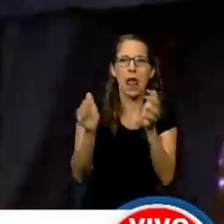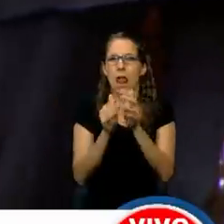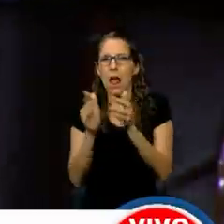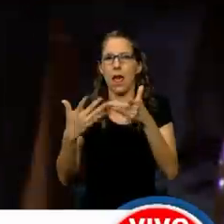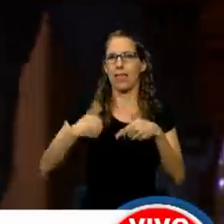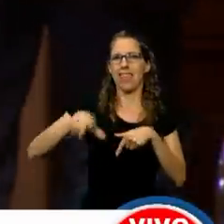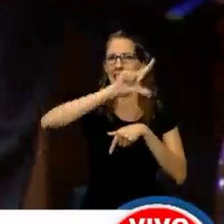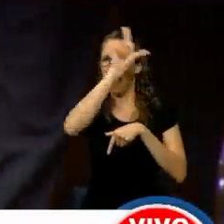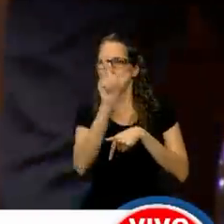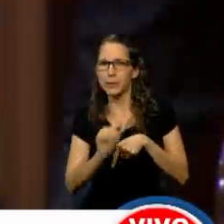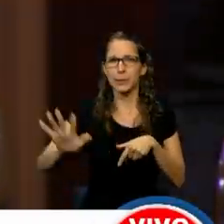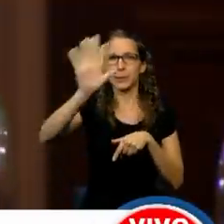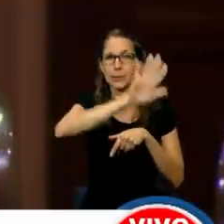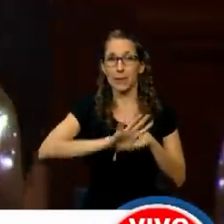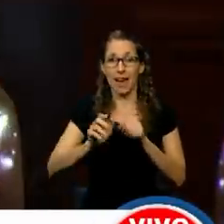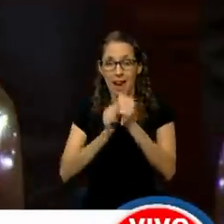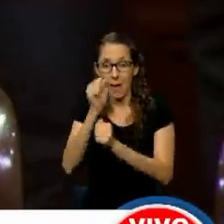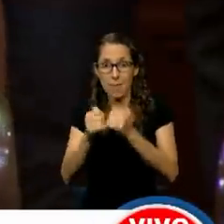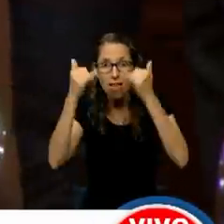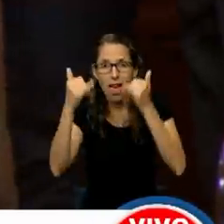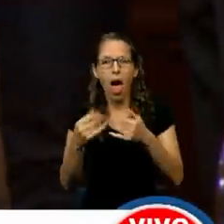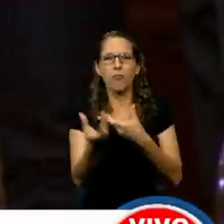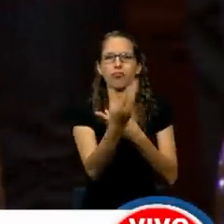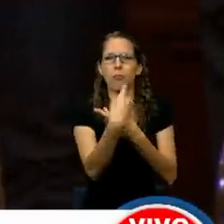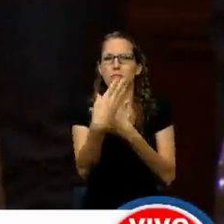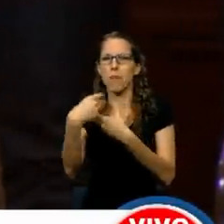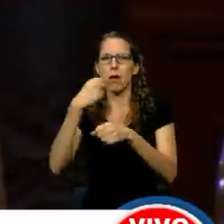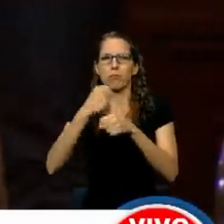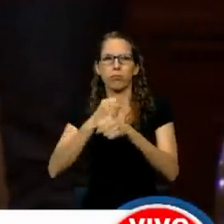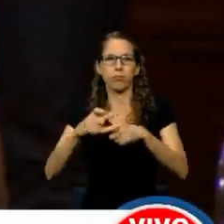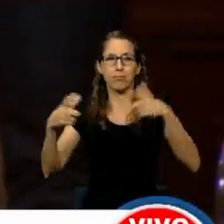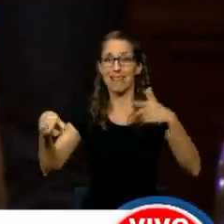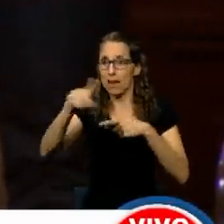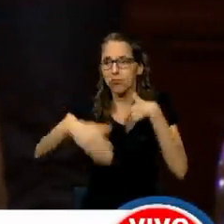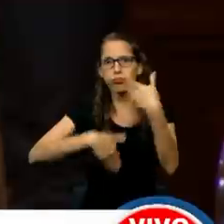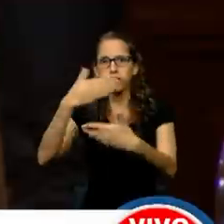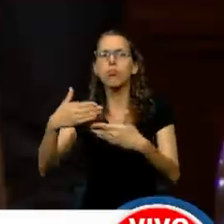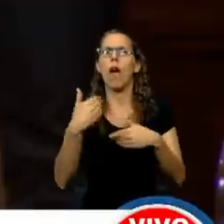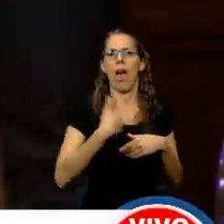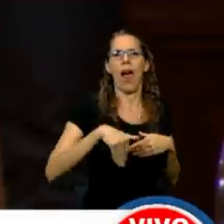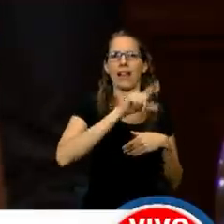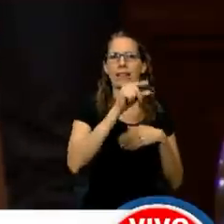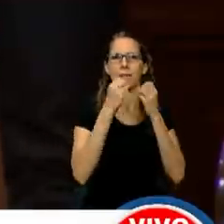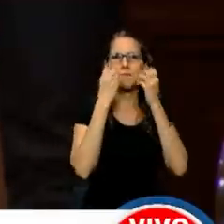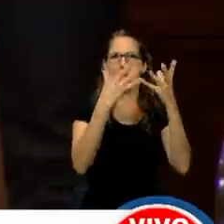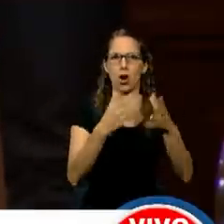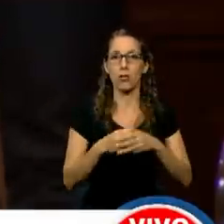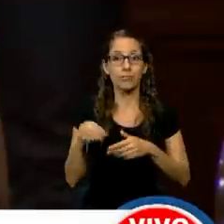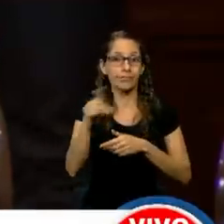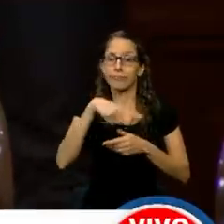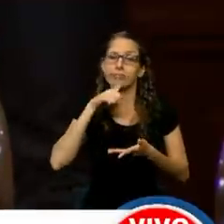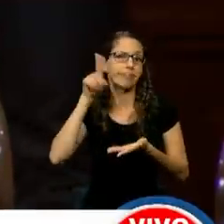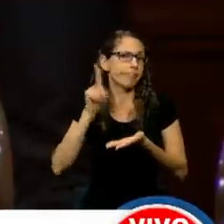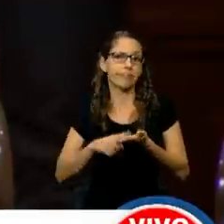argentina que son las que generan empleo y son las que van a dar la salida a la crisis que tiene la argentina y son políticas diametralmente